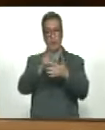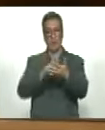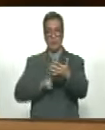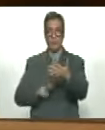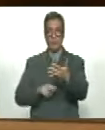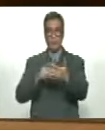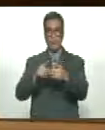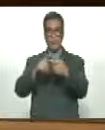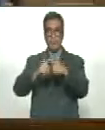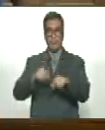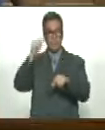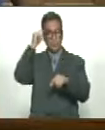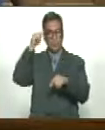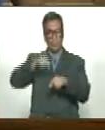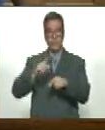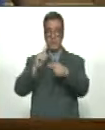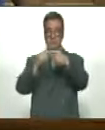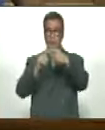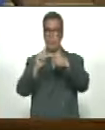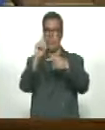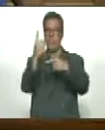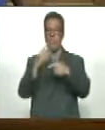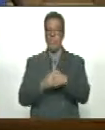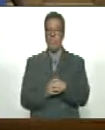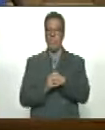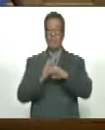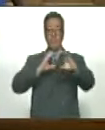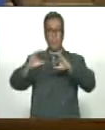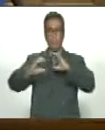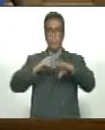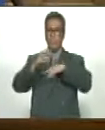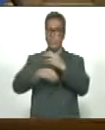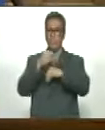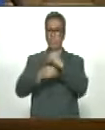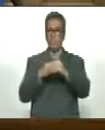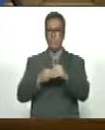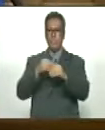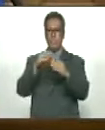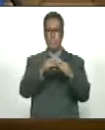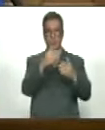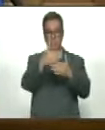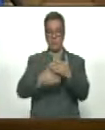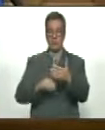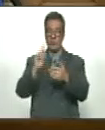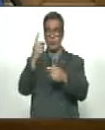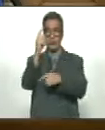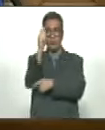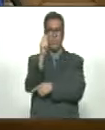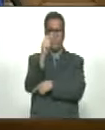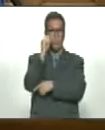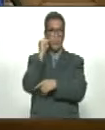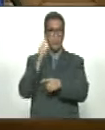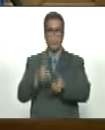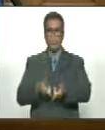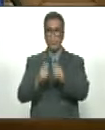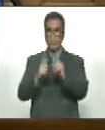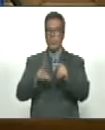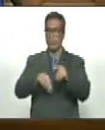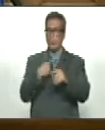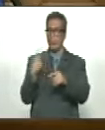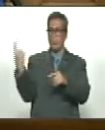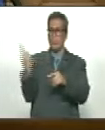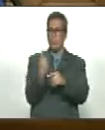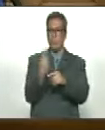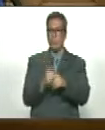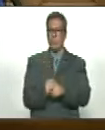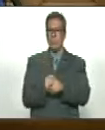lectura a la cuenta. Punto número 1. Comunicaciones suscritas por los ciudadanos diputados principales solicitando permiso para